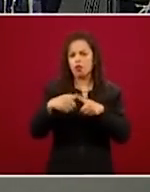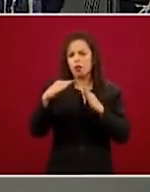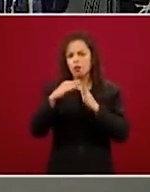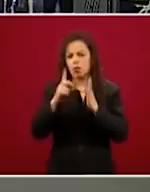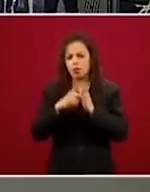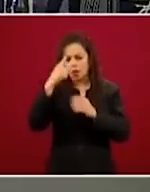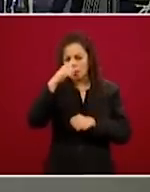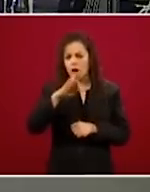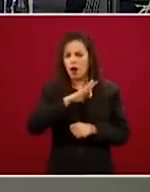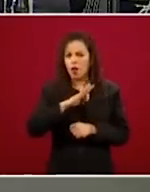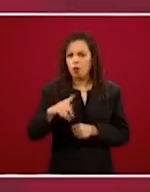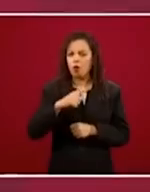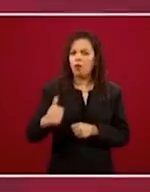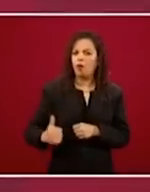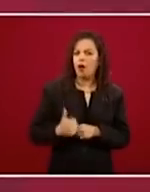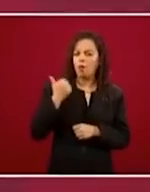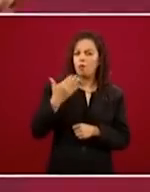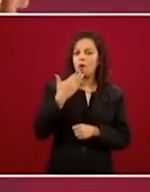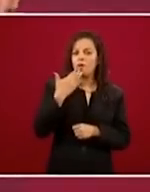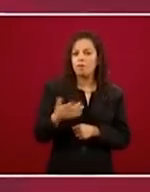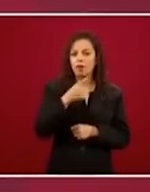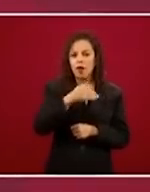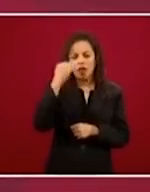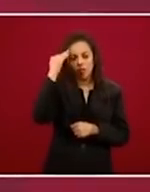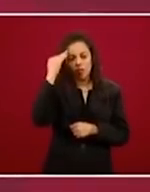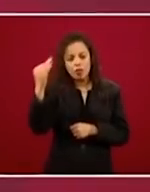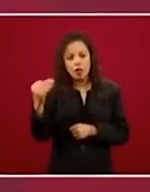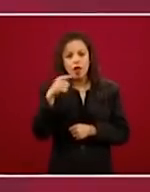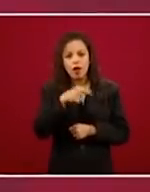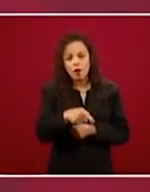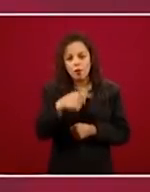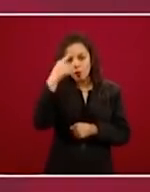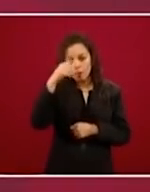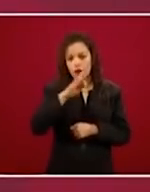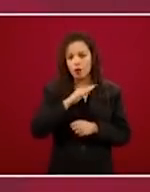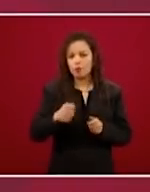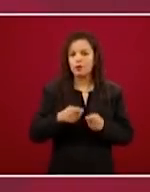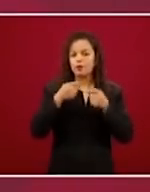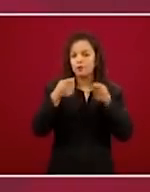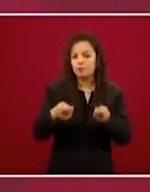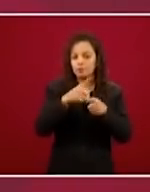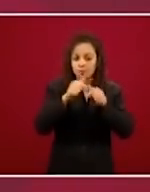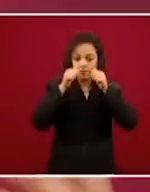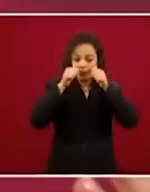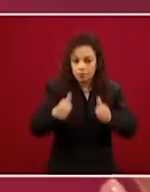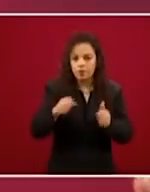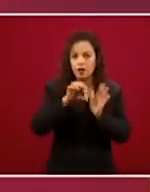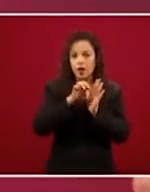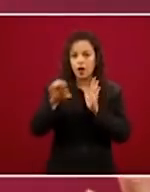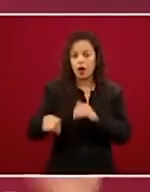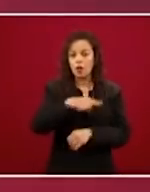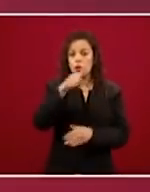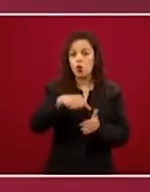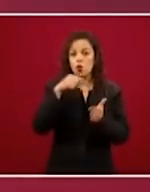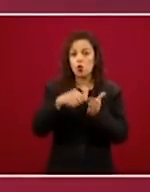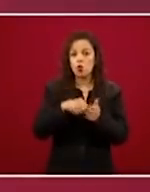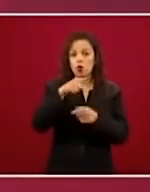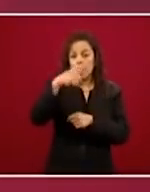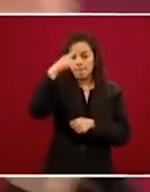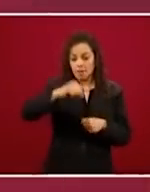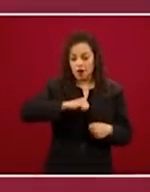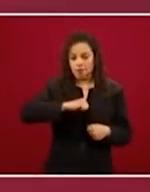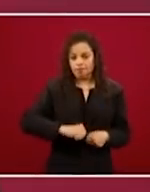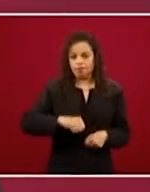aprovechamiento de tiempos perdidos que había antes por ejemplo el uso de los quirófanos y eso está permitiendo tener